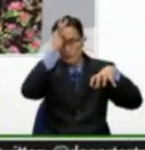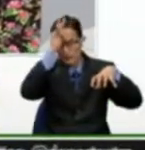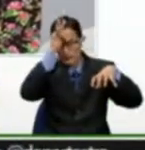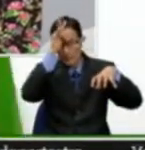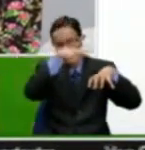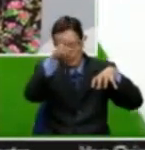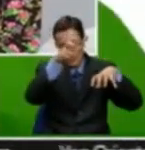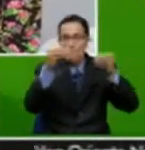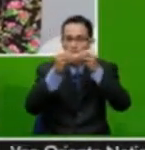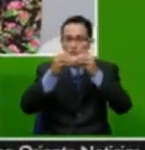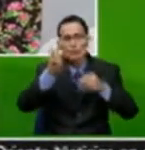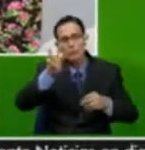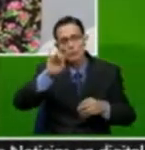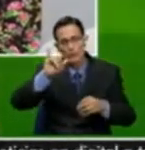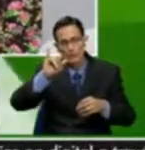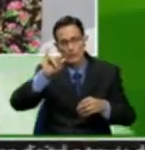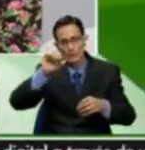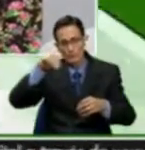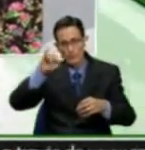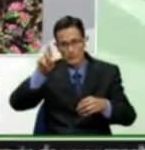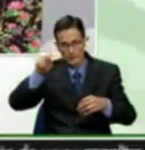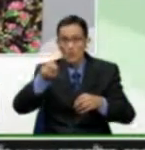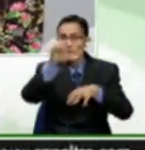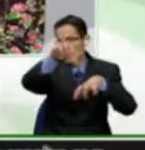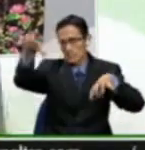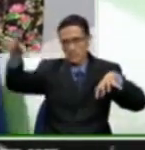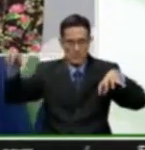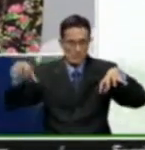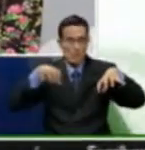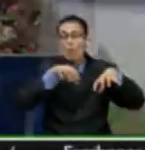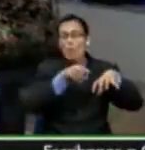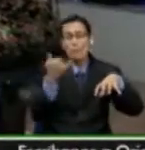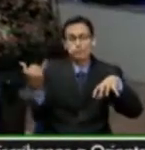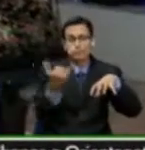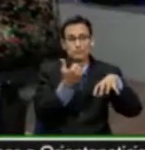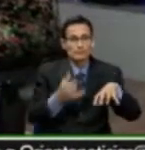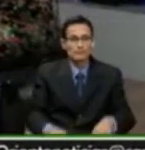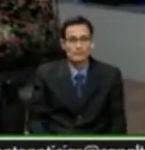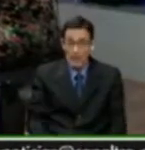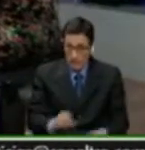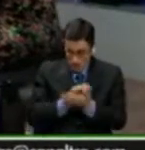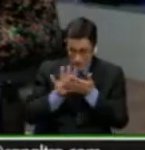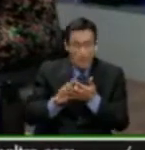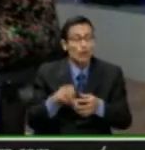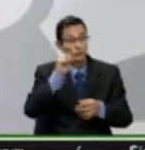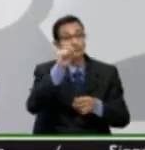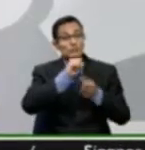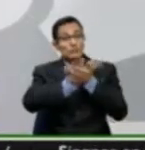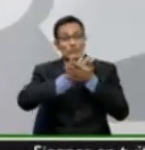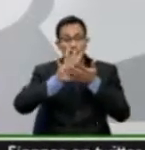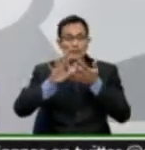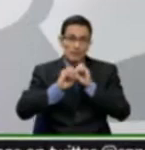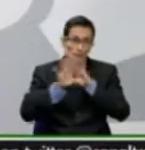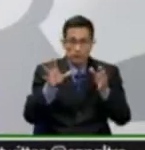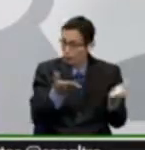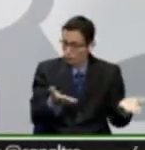acerquen a los centros de salud a atender y a ser vacunados. ¿Listo? Perfecto. ¿Gratuitos? Sí, totalmente gratuitos. Pueden